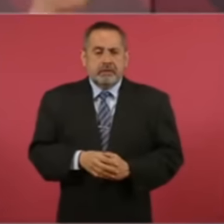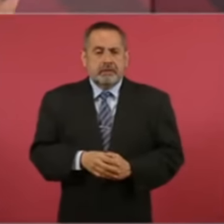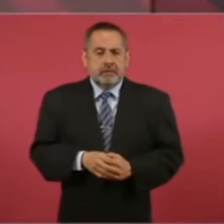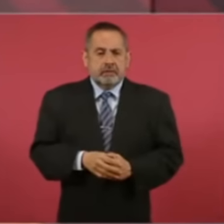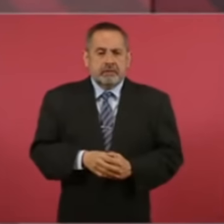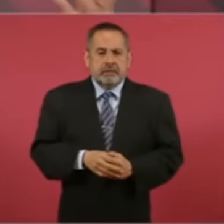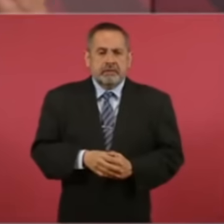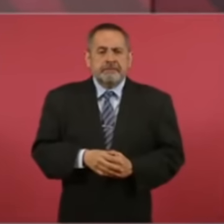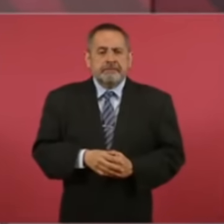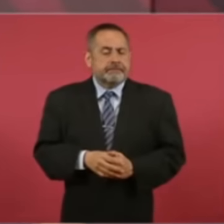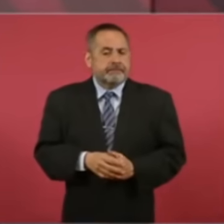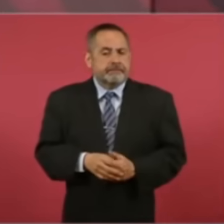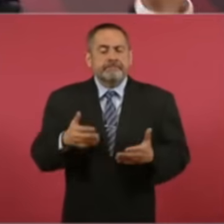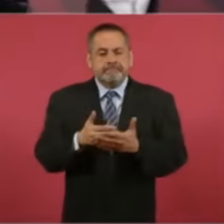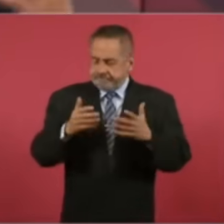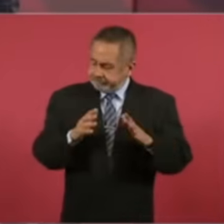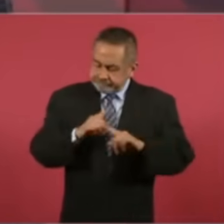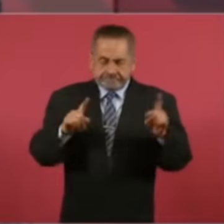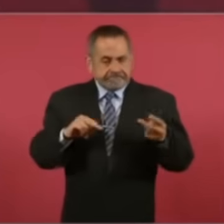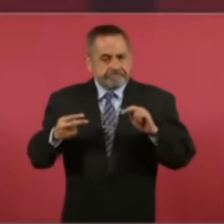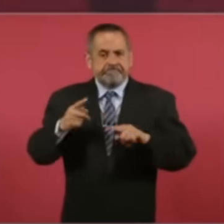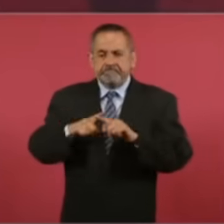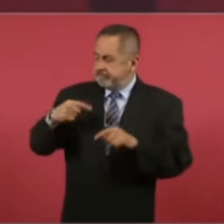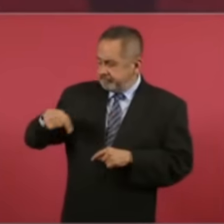Ahora estamos buscando